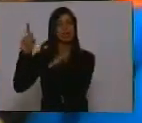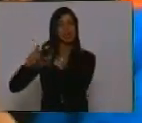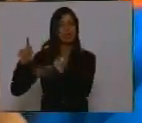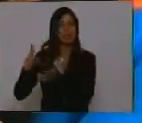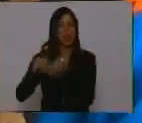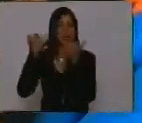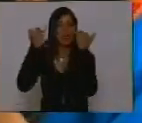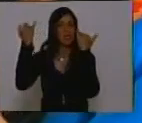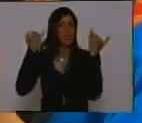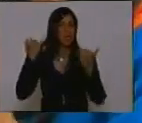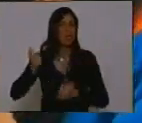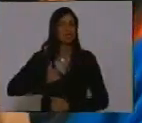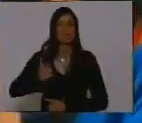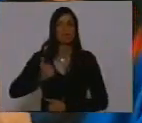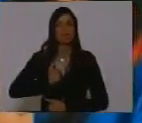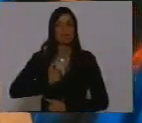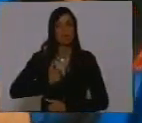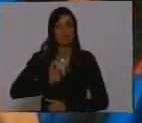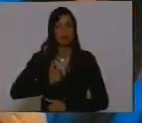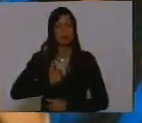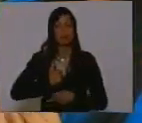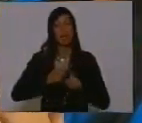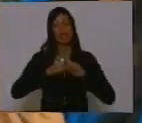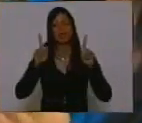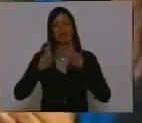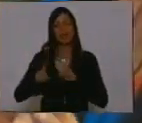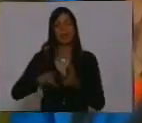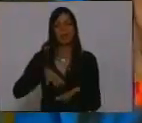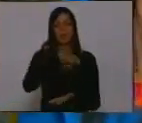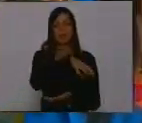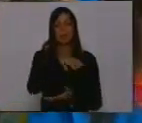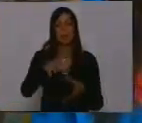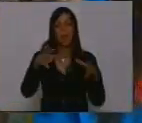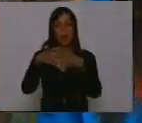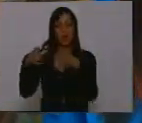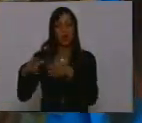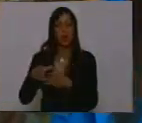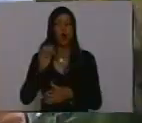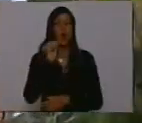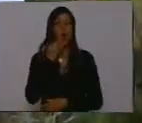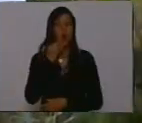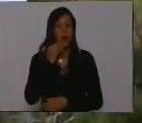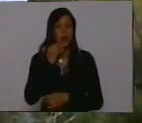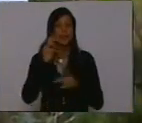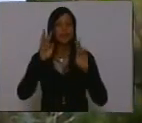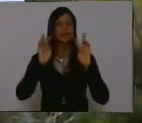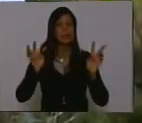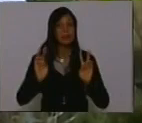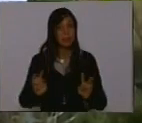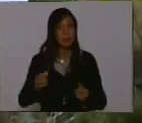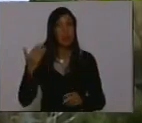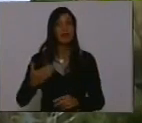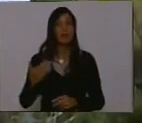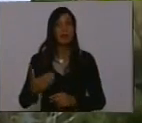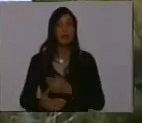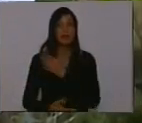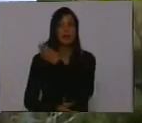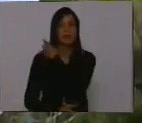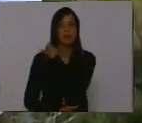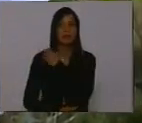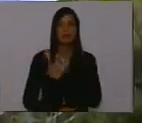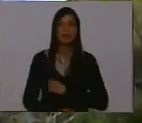incluyendo de los diferentes sectores de las juventudes, y ya voy a hablar un poco sobre ese término.